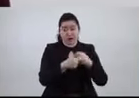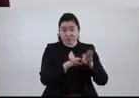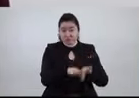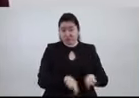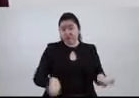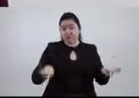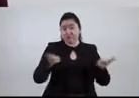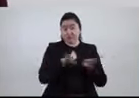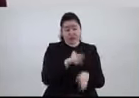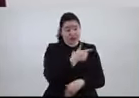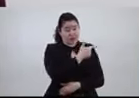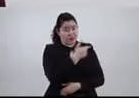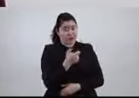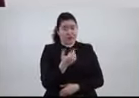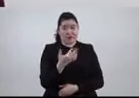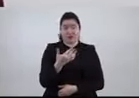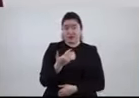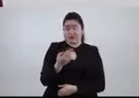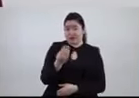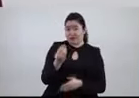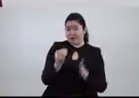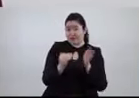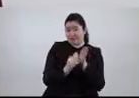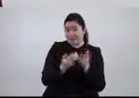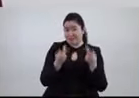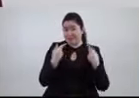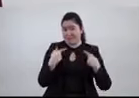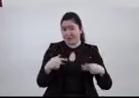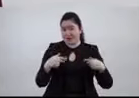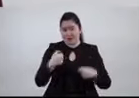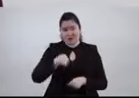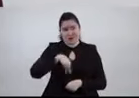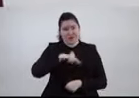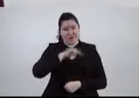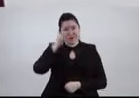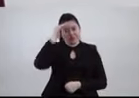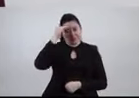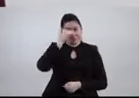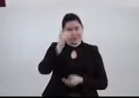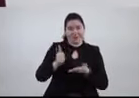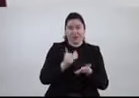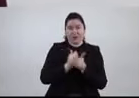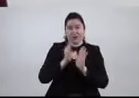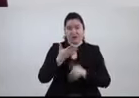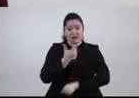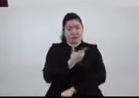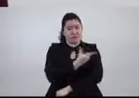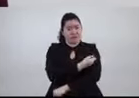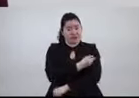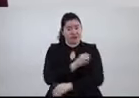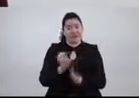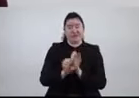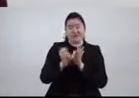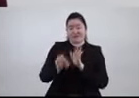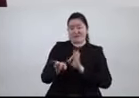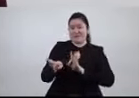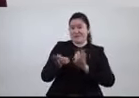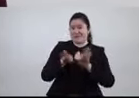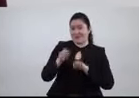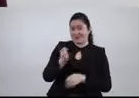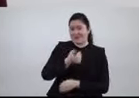estas 750,000 personas que estimamos vacunar en la ciudad, por ejemplo, en personal educativo, los 356,000